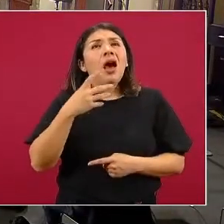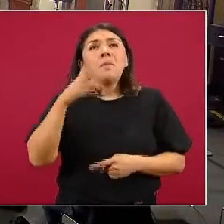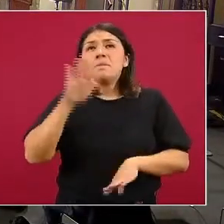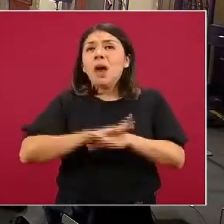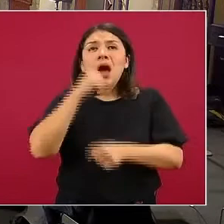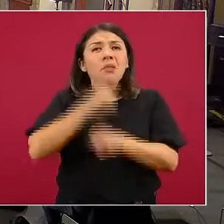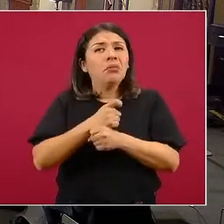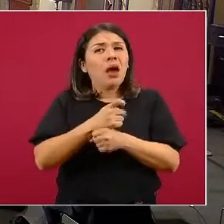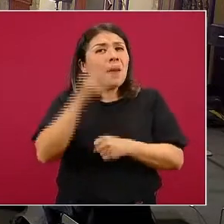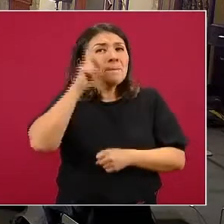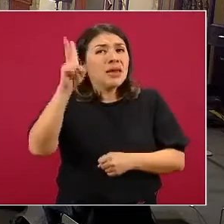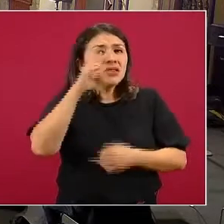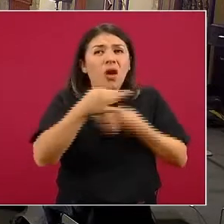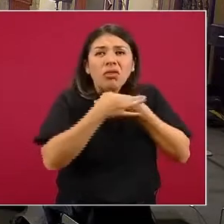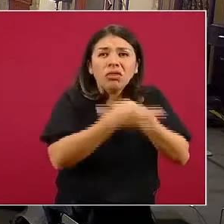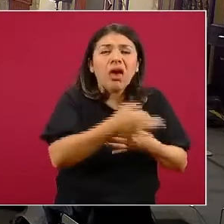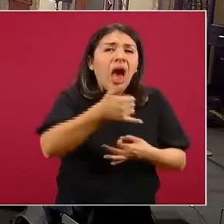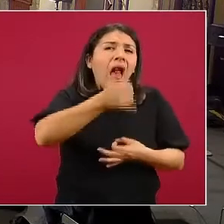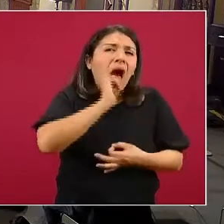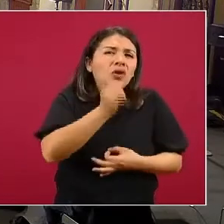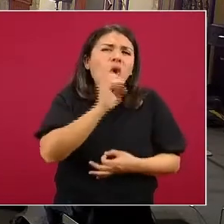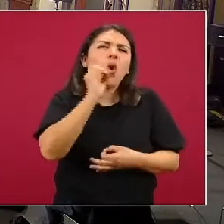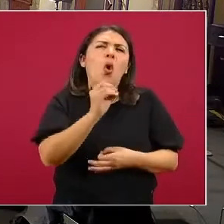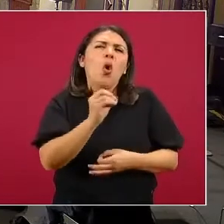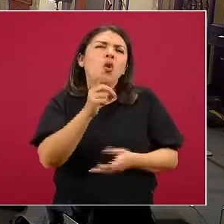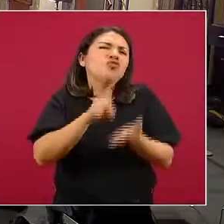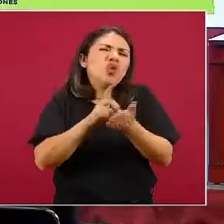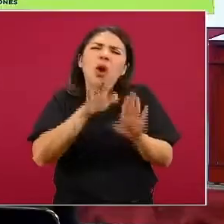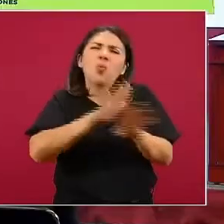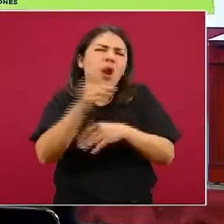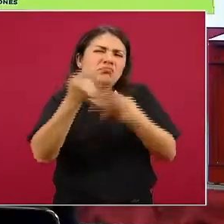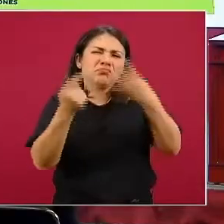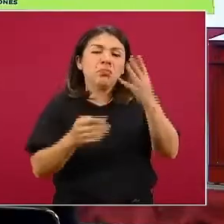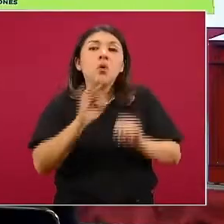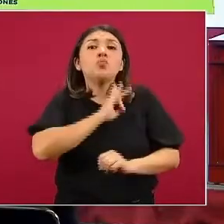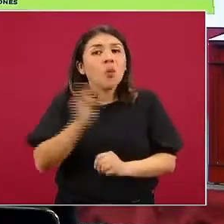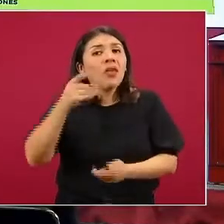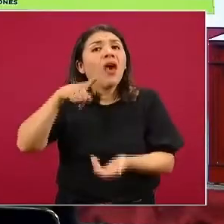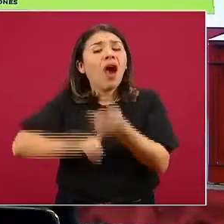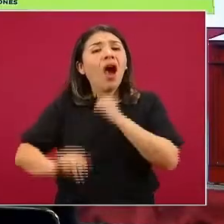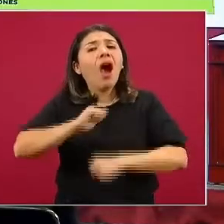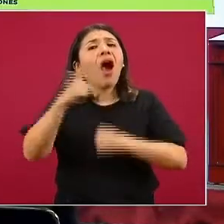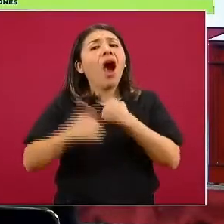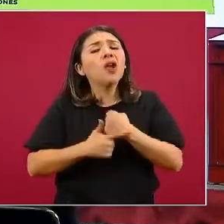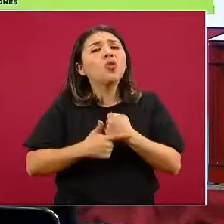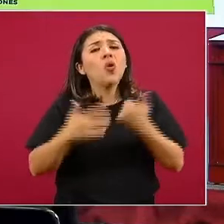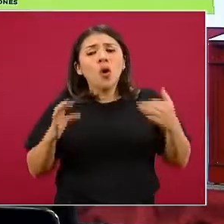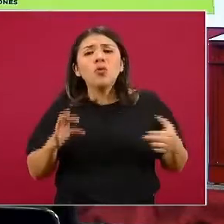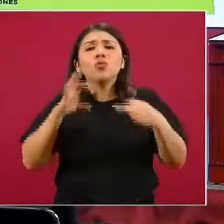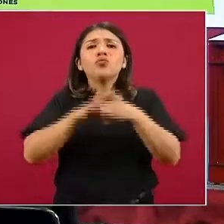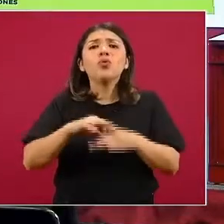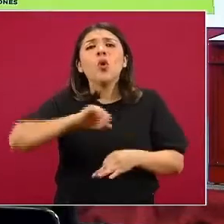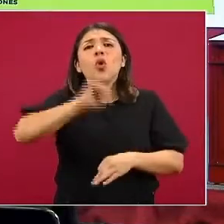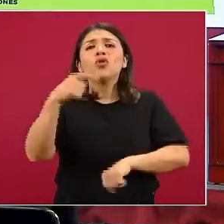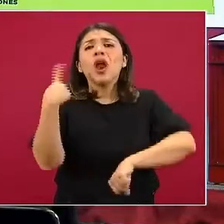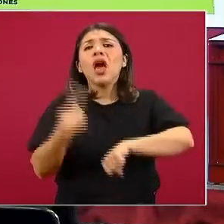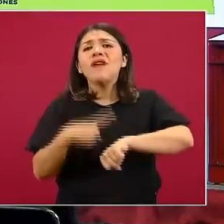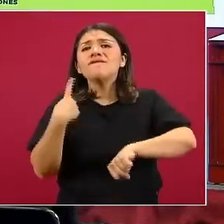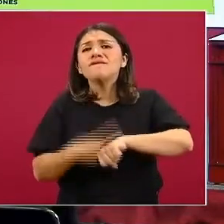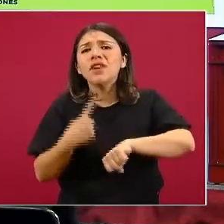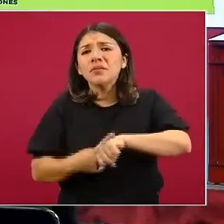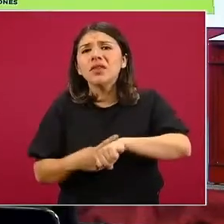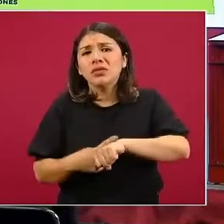alcohol o a cualquier sustancia, en el 80% pueden tener alguna comorbilidad que llamamos